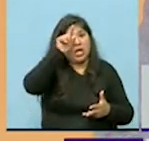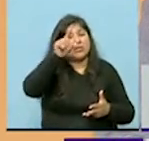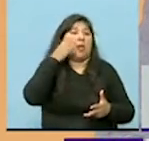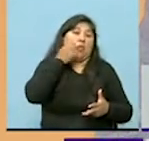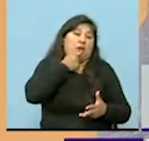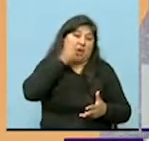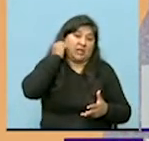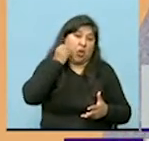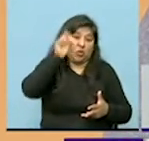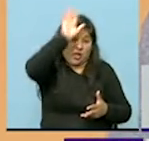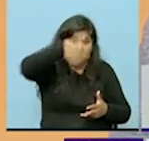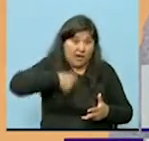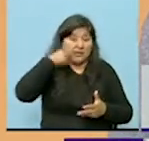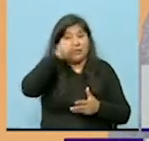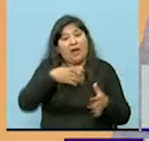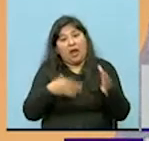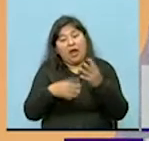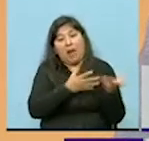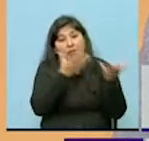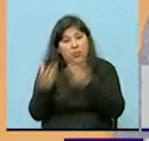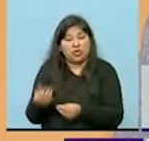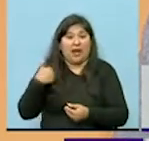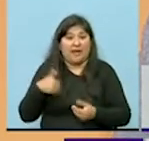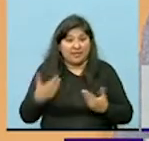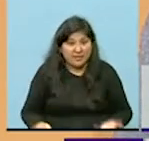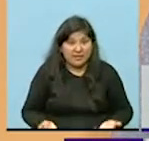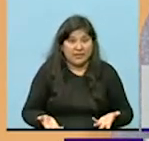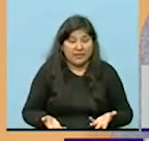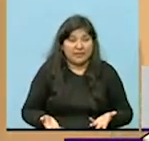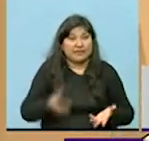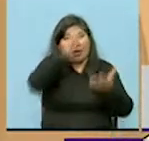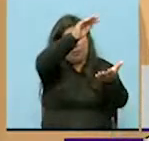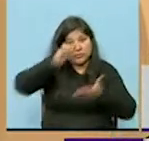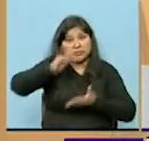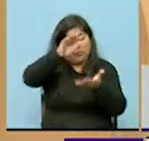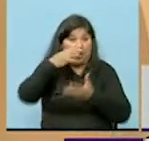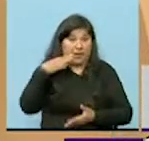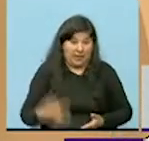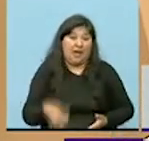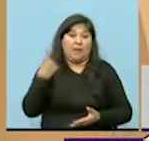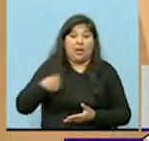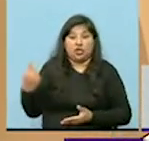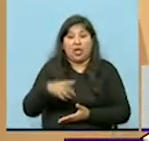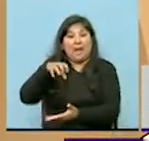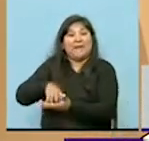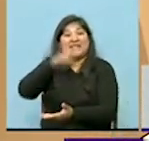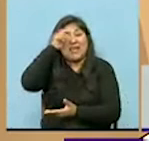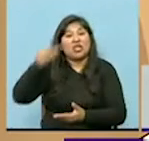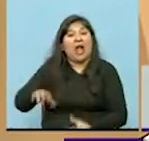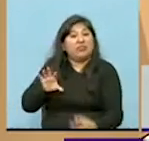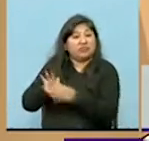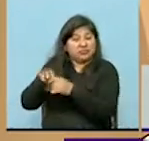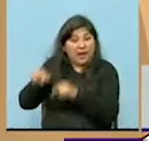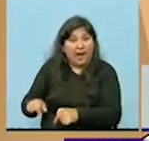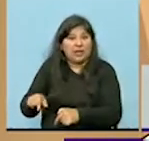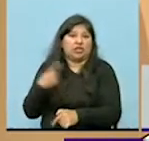nacionales que tenían esos negocios bueno están siendo amenazados y la perspectiva el panorama para la universidad